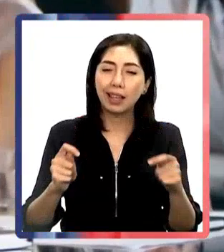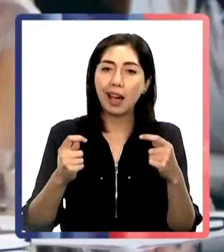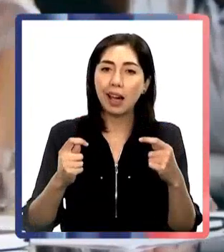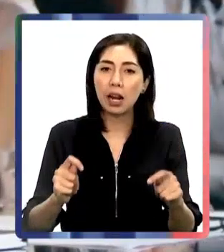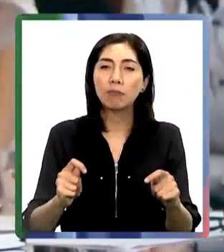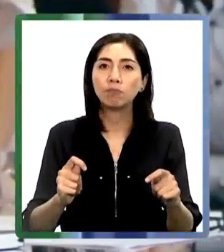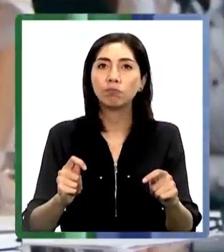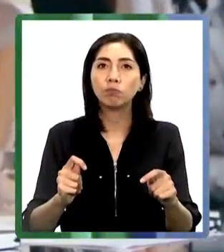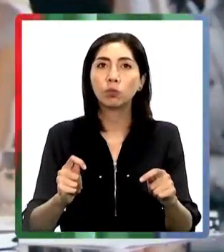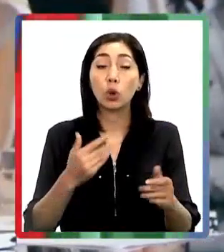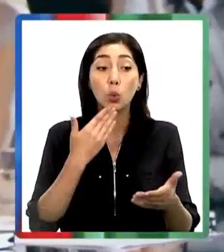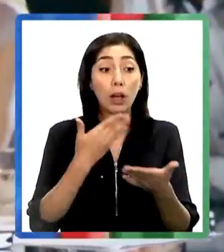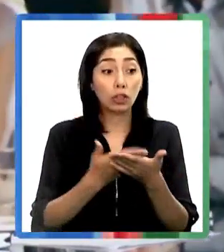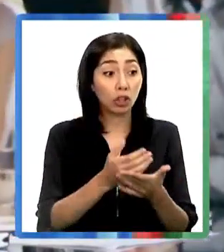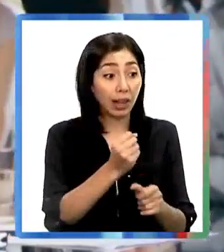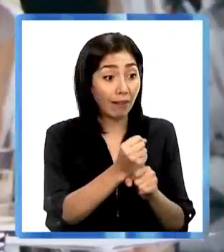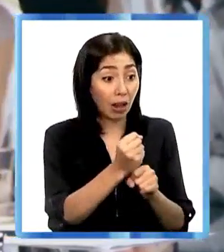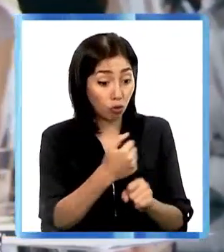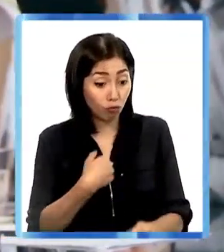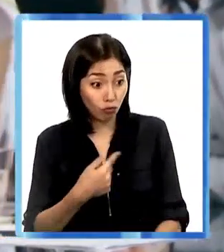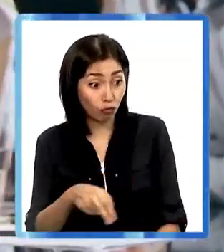al trabajo de manera